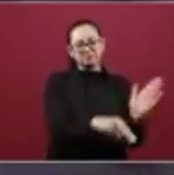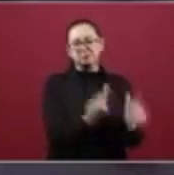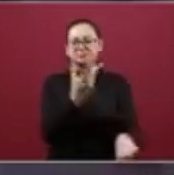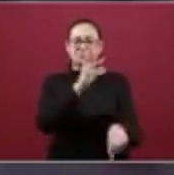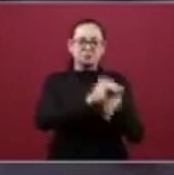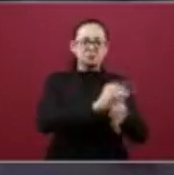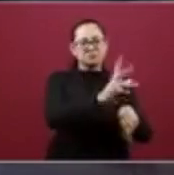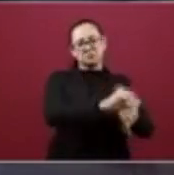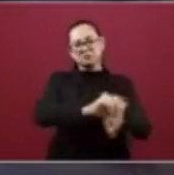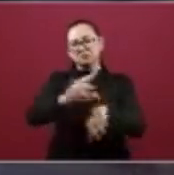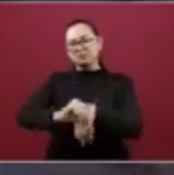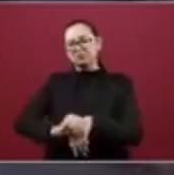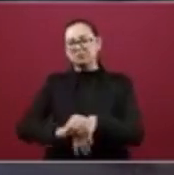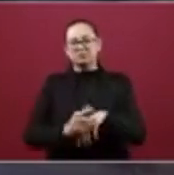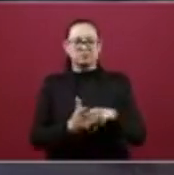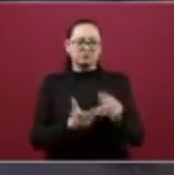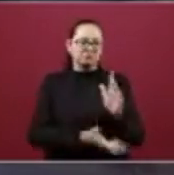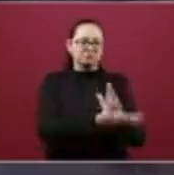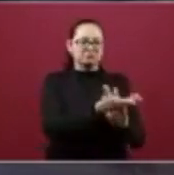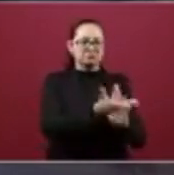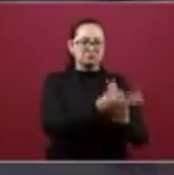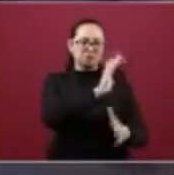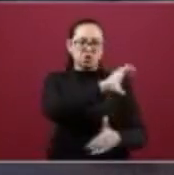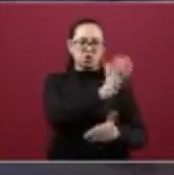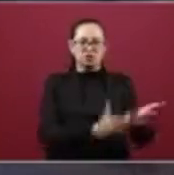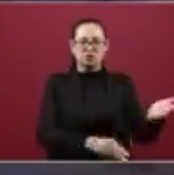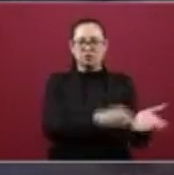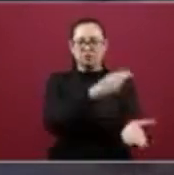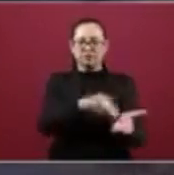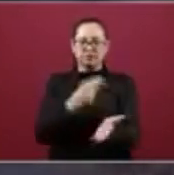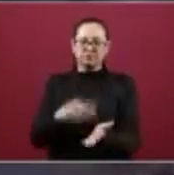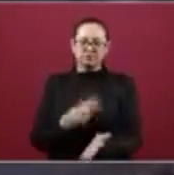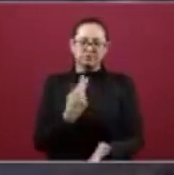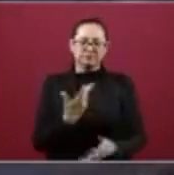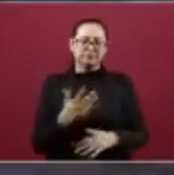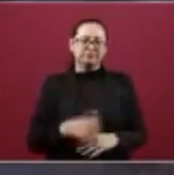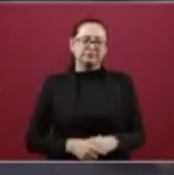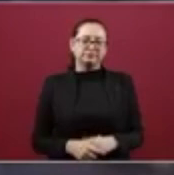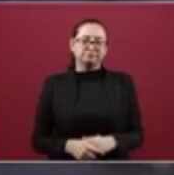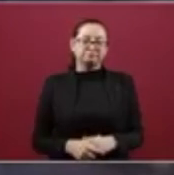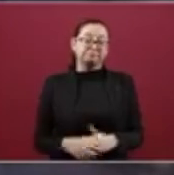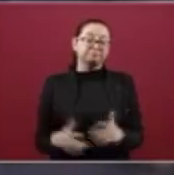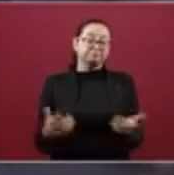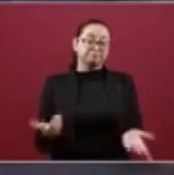autorizando este tipo de contratos. Entonces, por eso